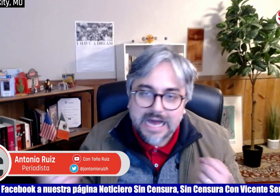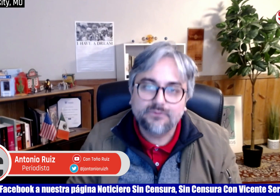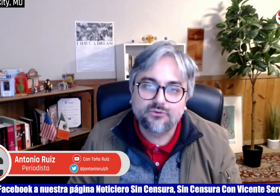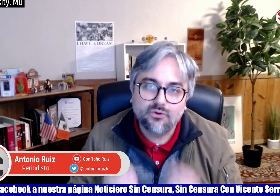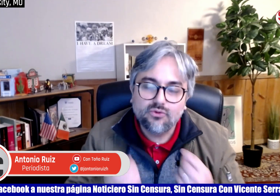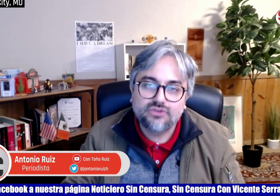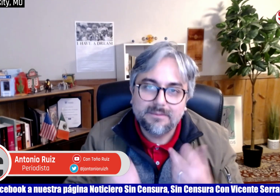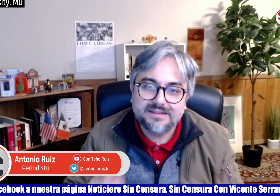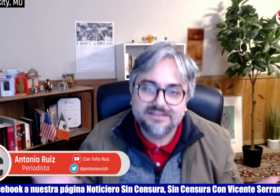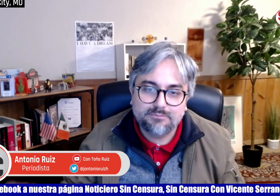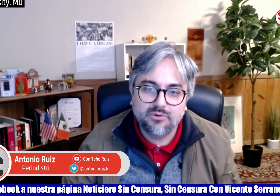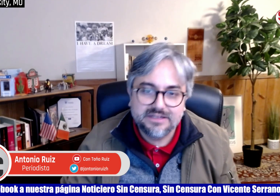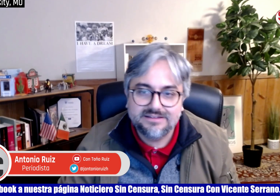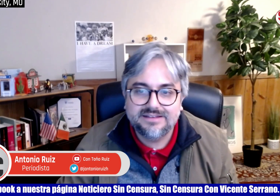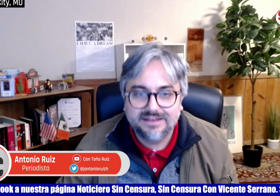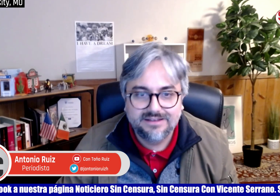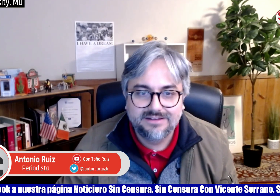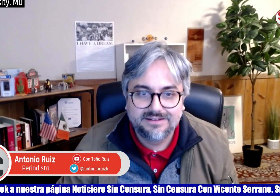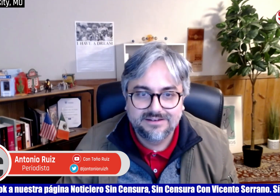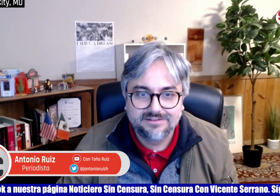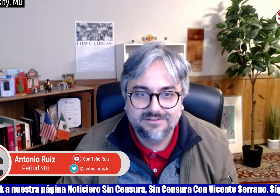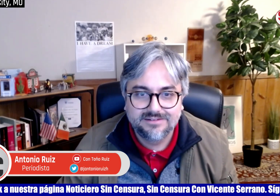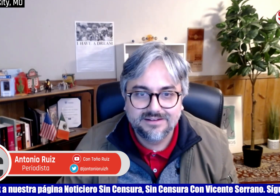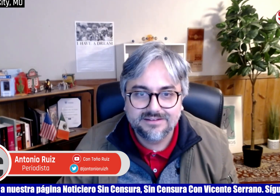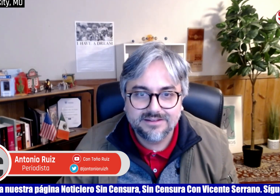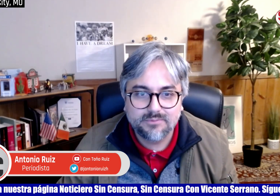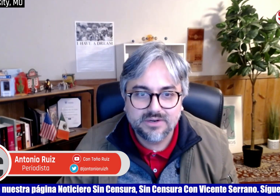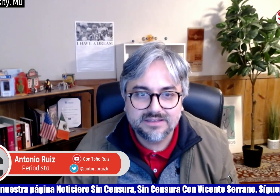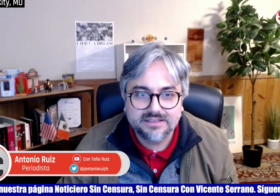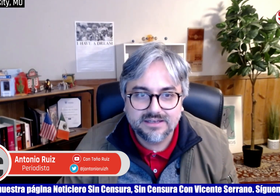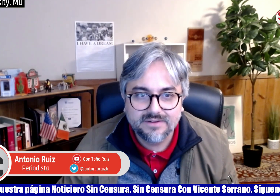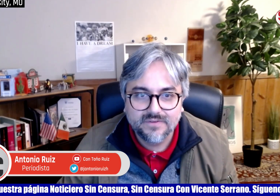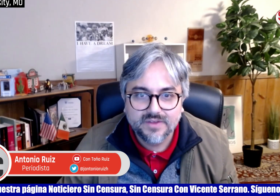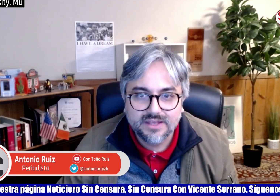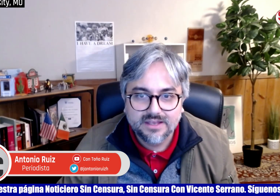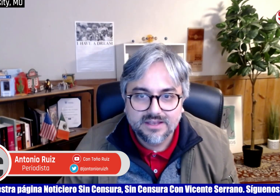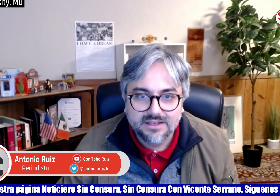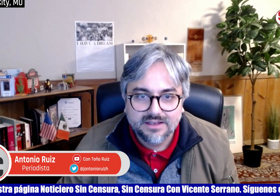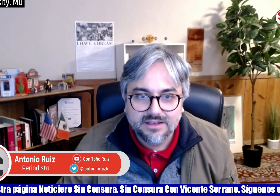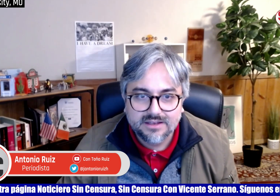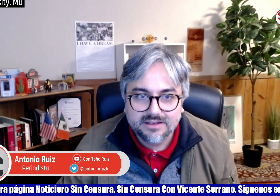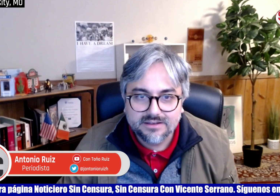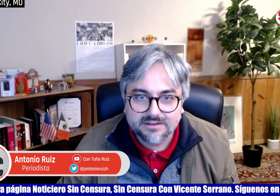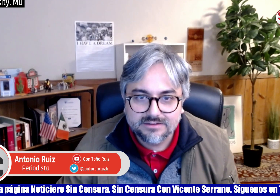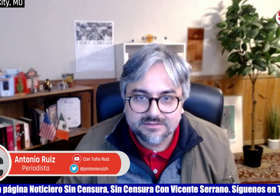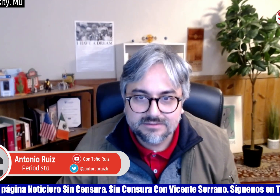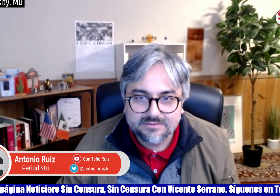redundante, absolutamente política, ¿no? Así de política.